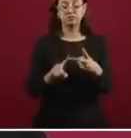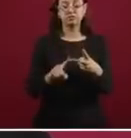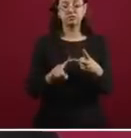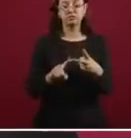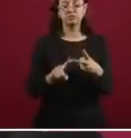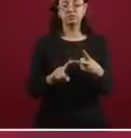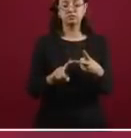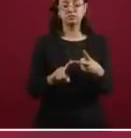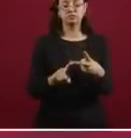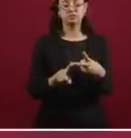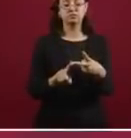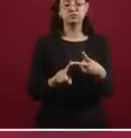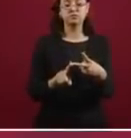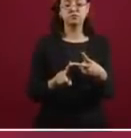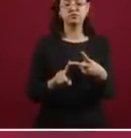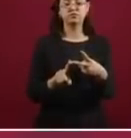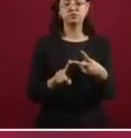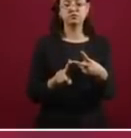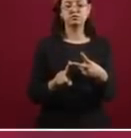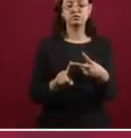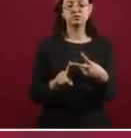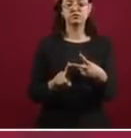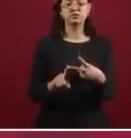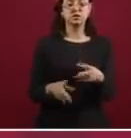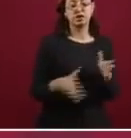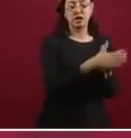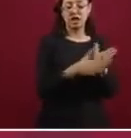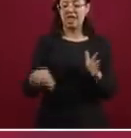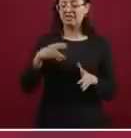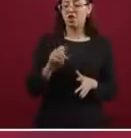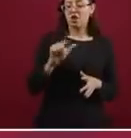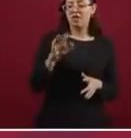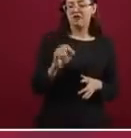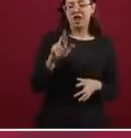lo ineficiente que fue el modelo neoliberal